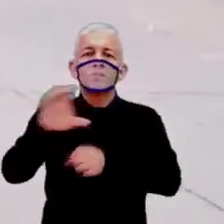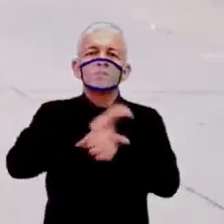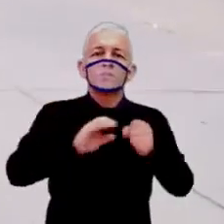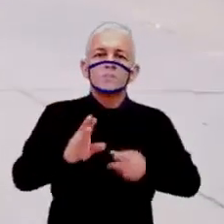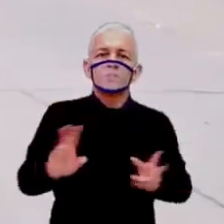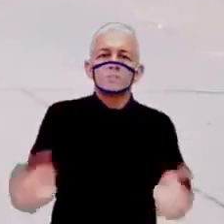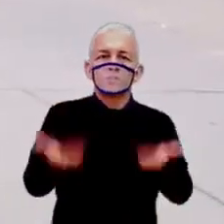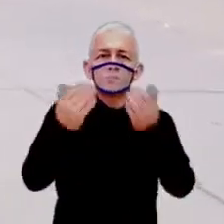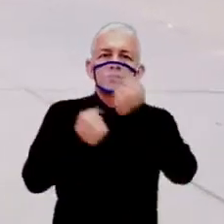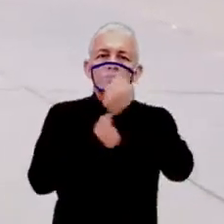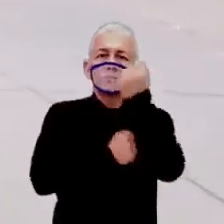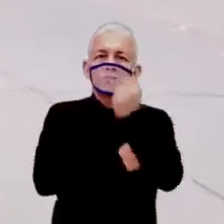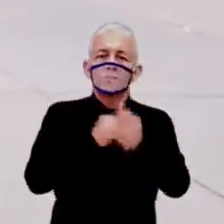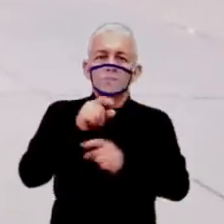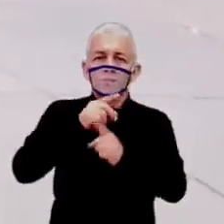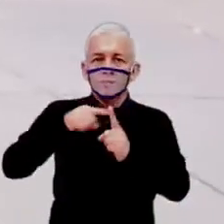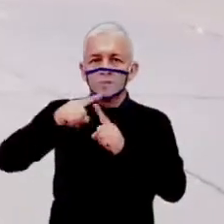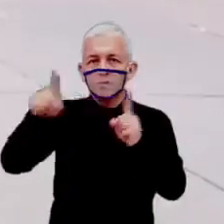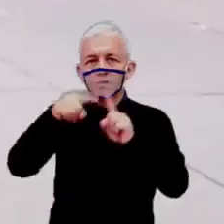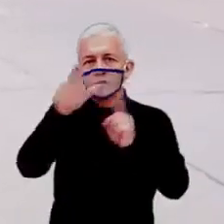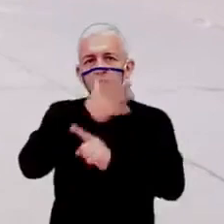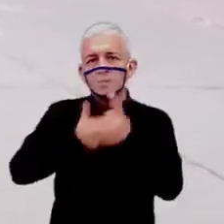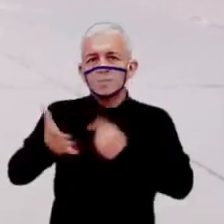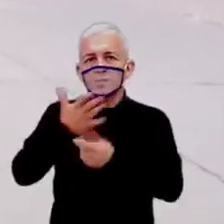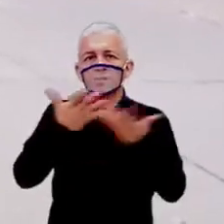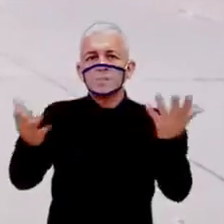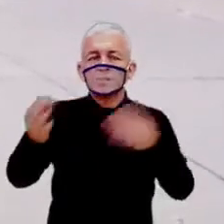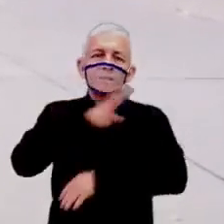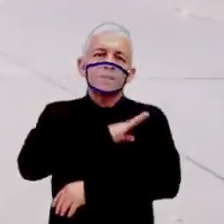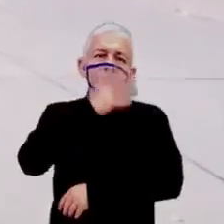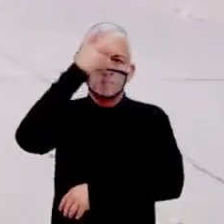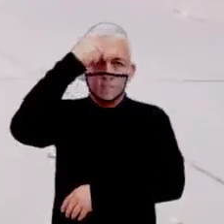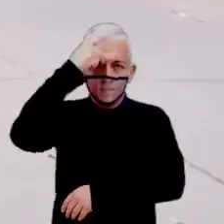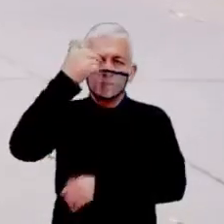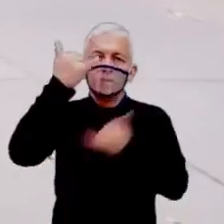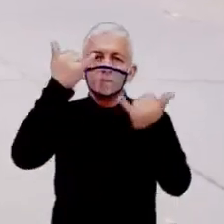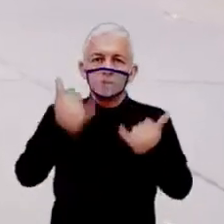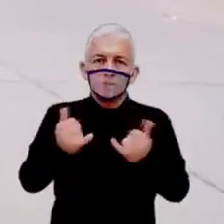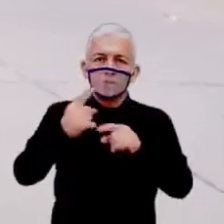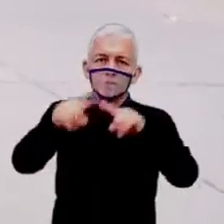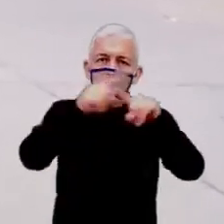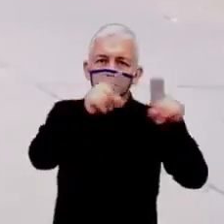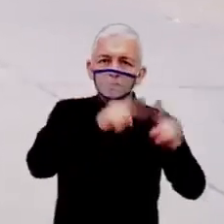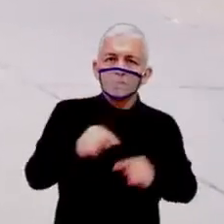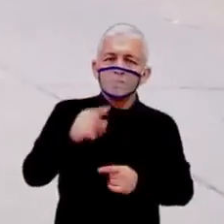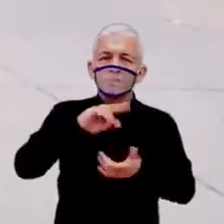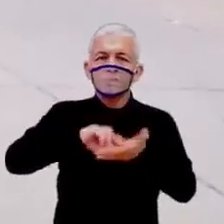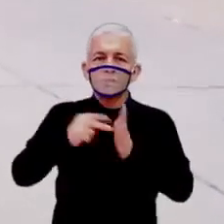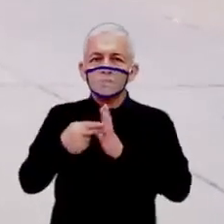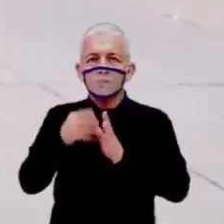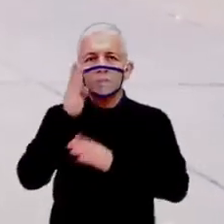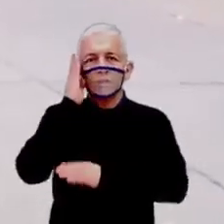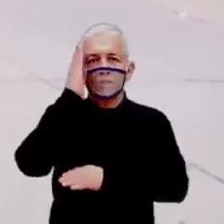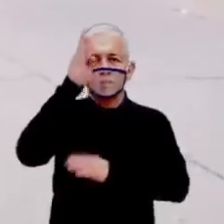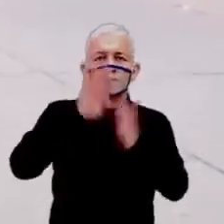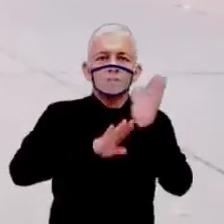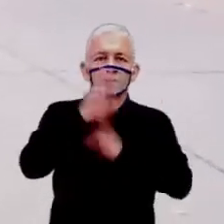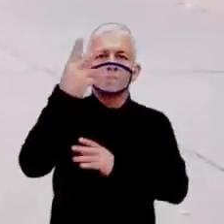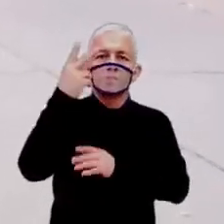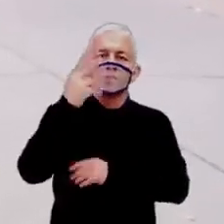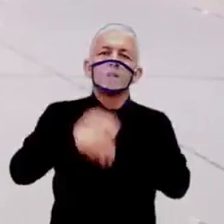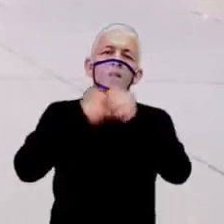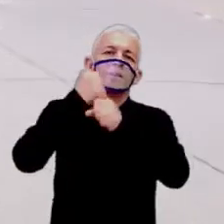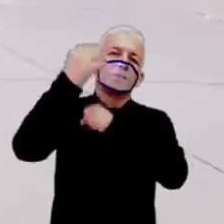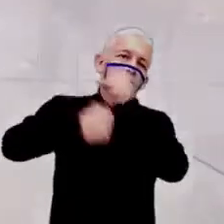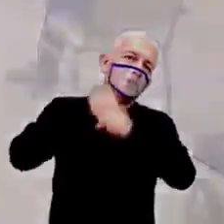y sostenible. Una biodiversidad como la ha proyectado el alcalde Jaime Pumarejo. La biodiversidad hacia la que avanzará Barranquilla en los próximos